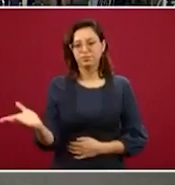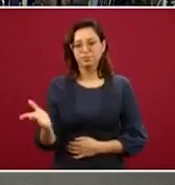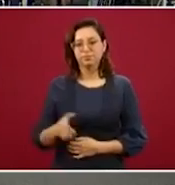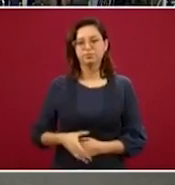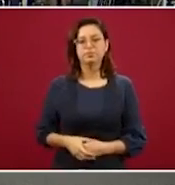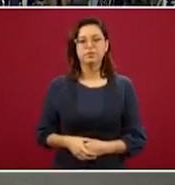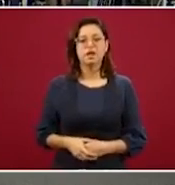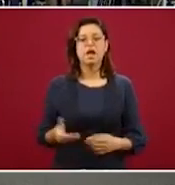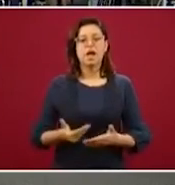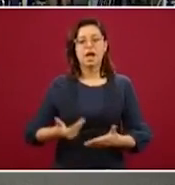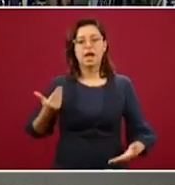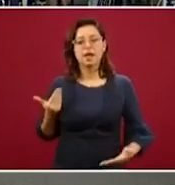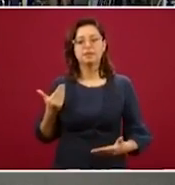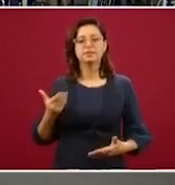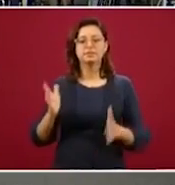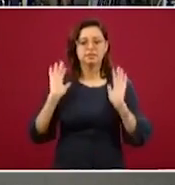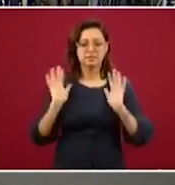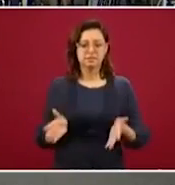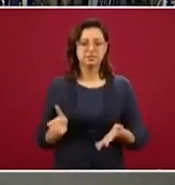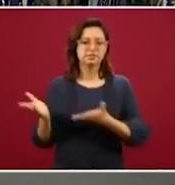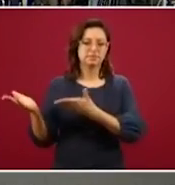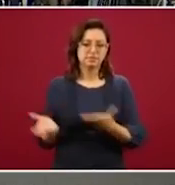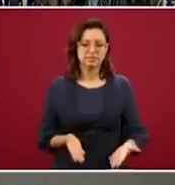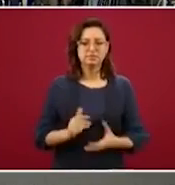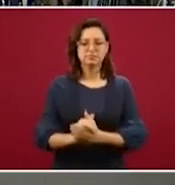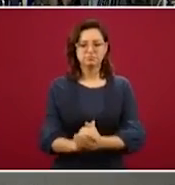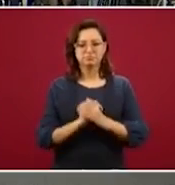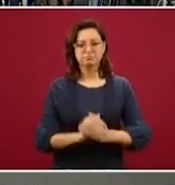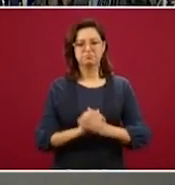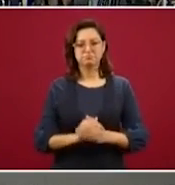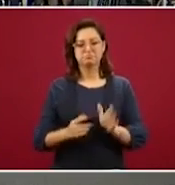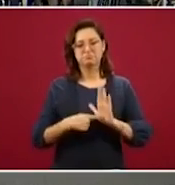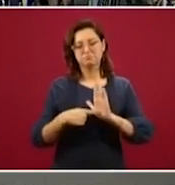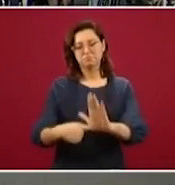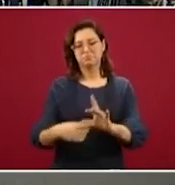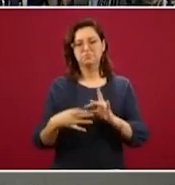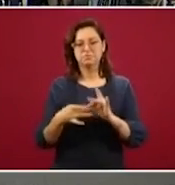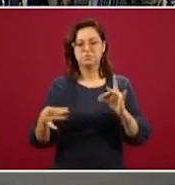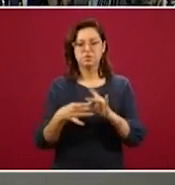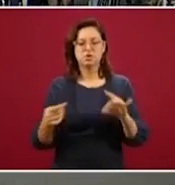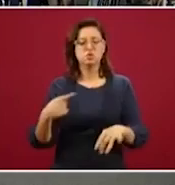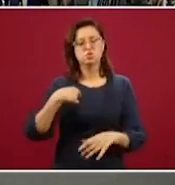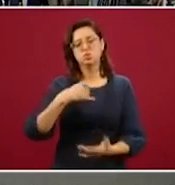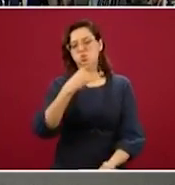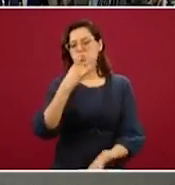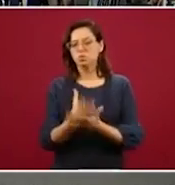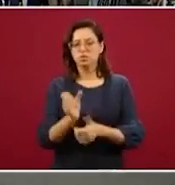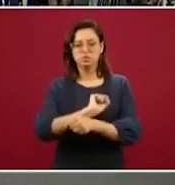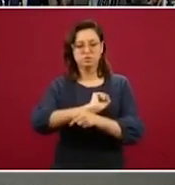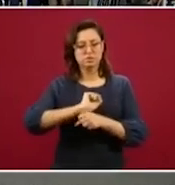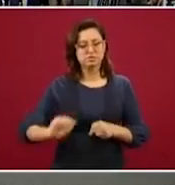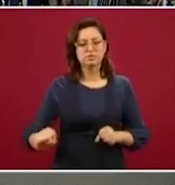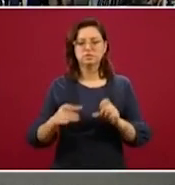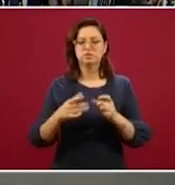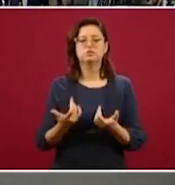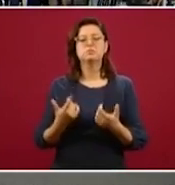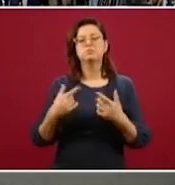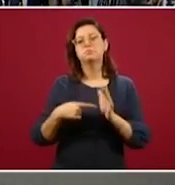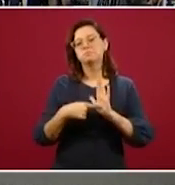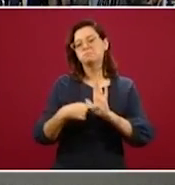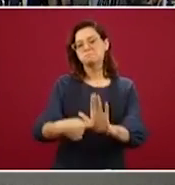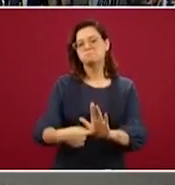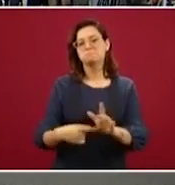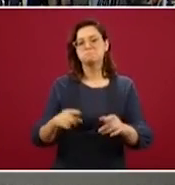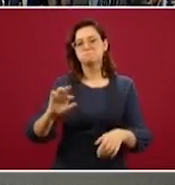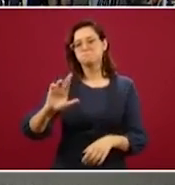Ya habíamos en alguna ocasión venido aquí a hablar de tandas. Yo solamente quiero hacer una introducción muy breve y